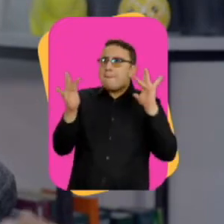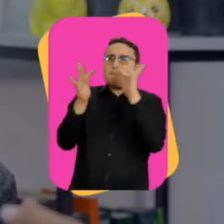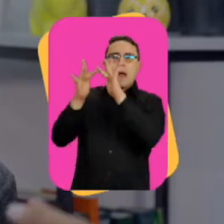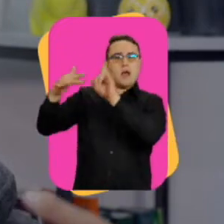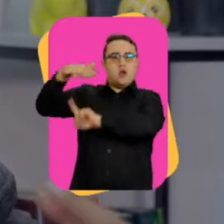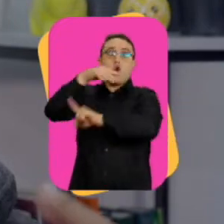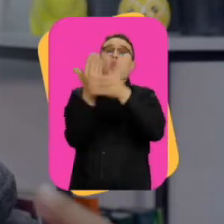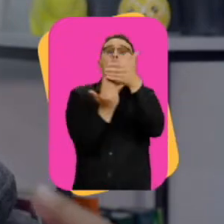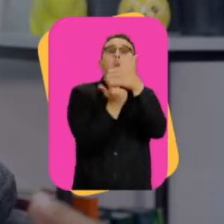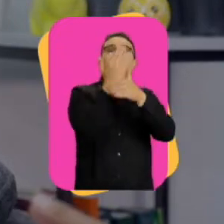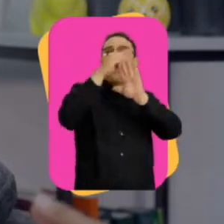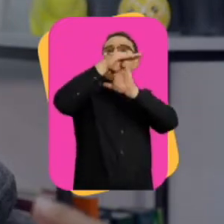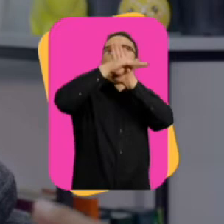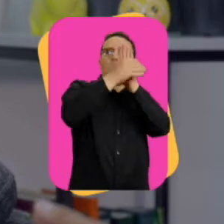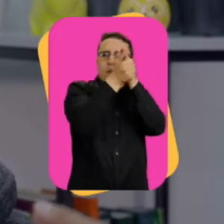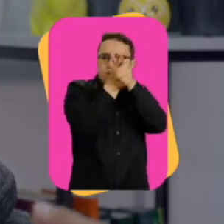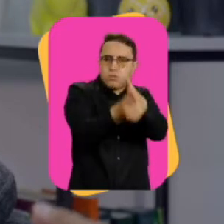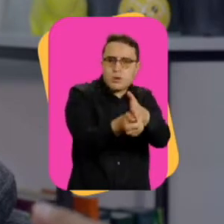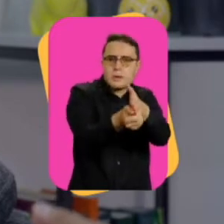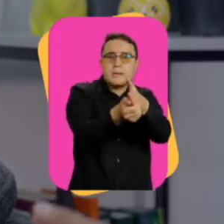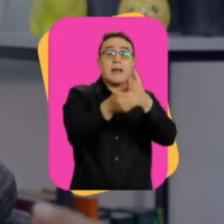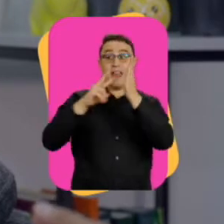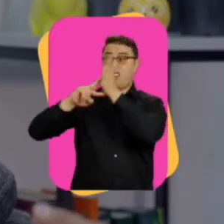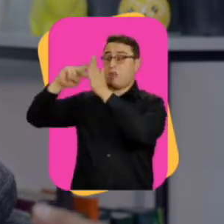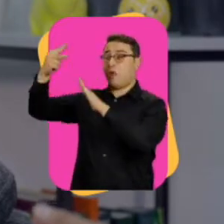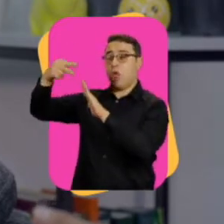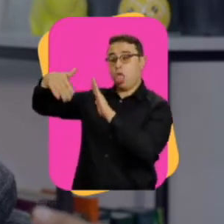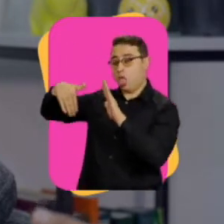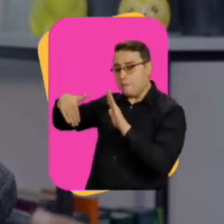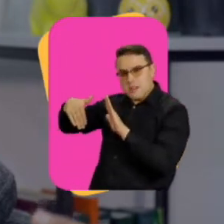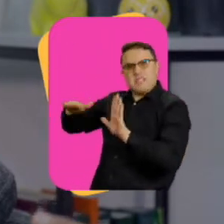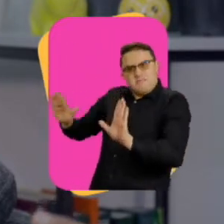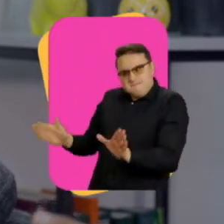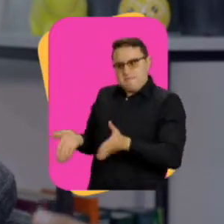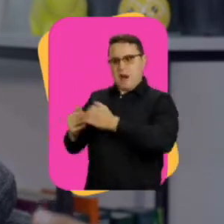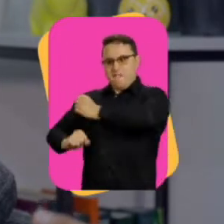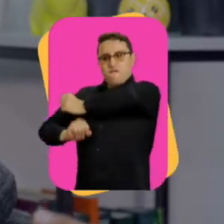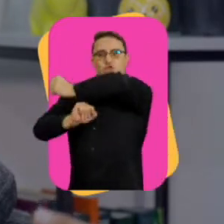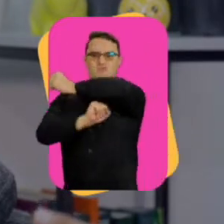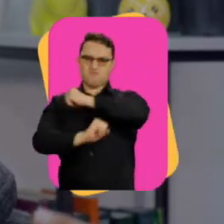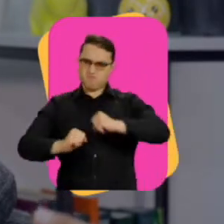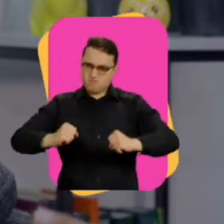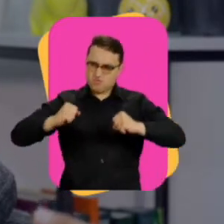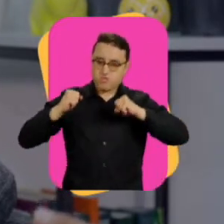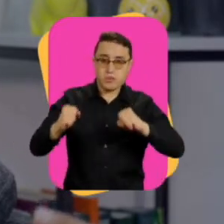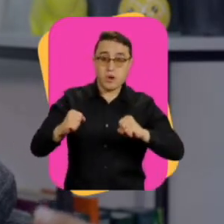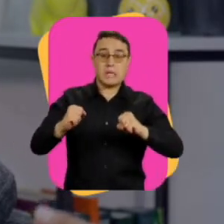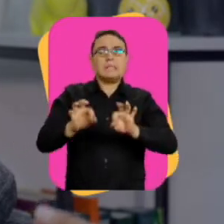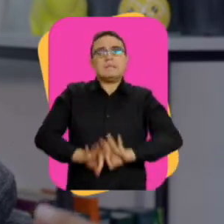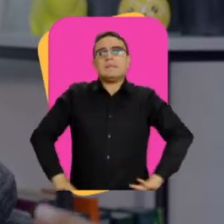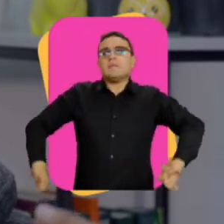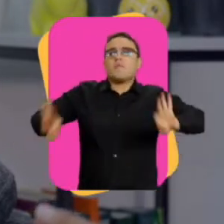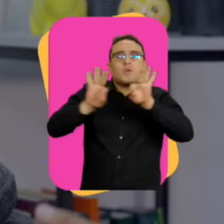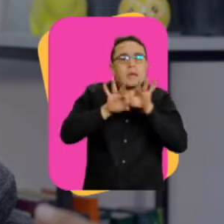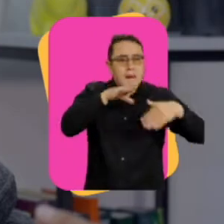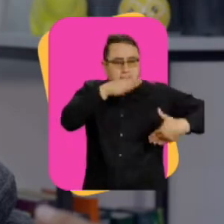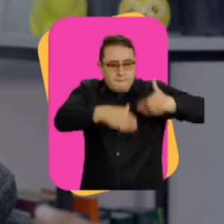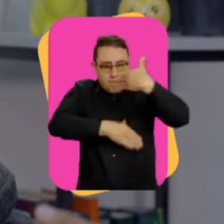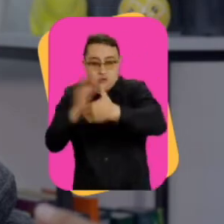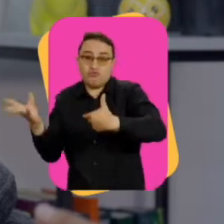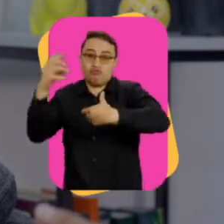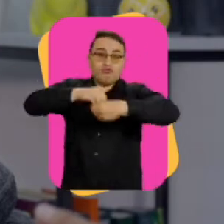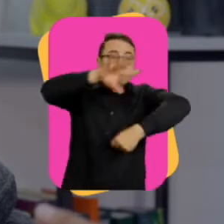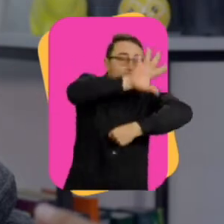nuevos protocolos, nos fortalecimos tecnológicamente. Era muy importante retomar procesos y automatizar